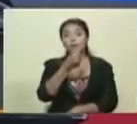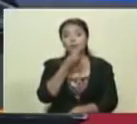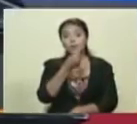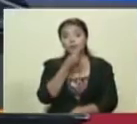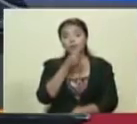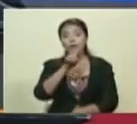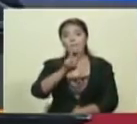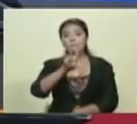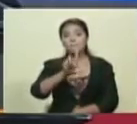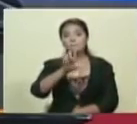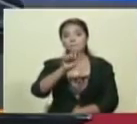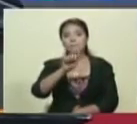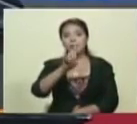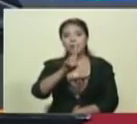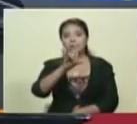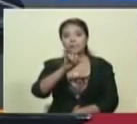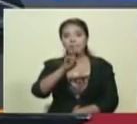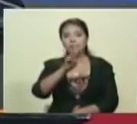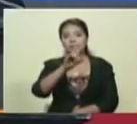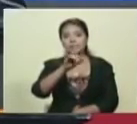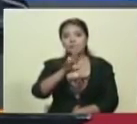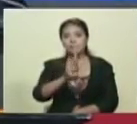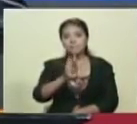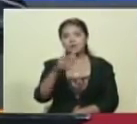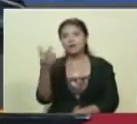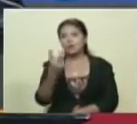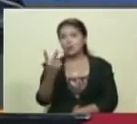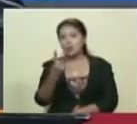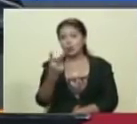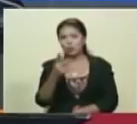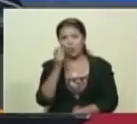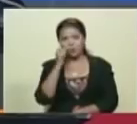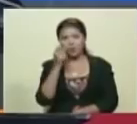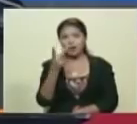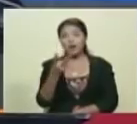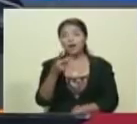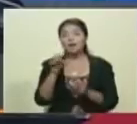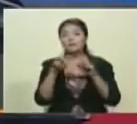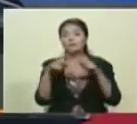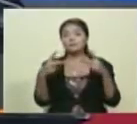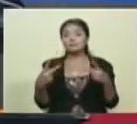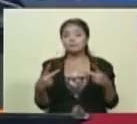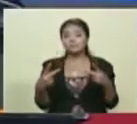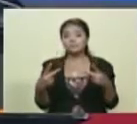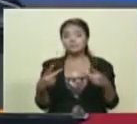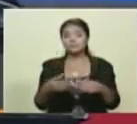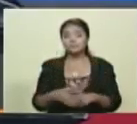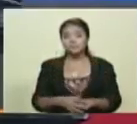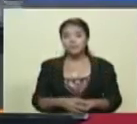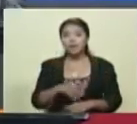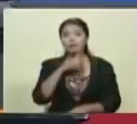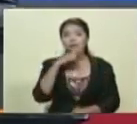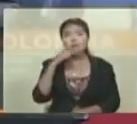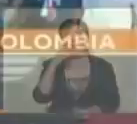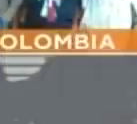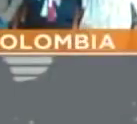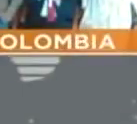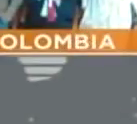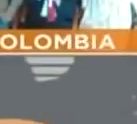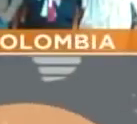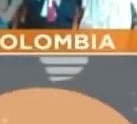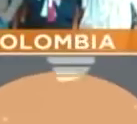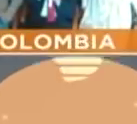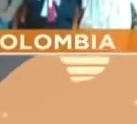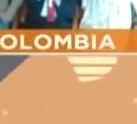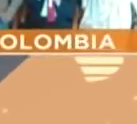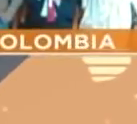Vladimir Borsovín y Sergei Novikov. Ellos vienen por el diario Komsomolskaya Pravda de Rusia y el amigo Sergei